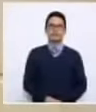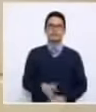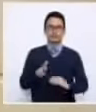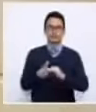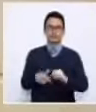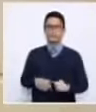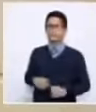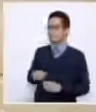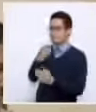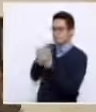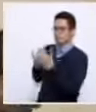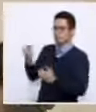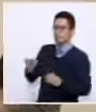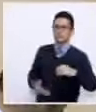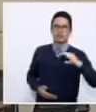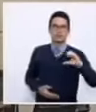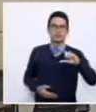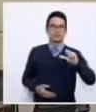Muchas gracias, César.